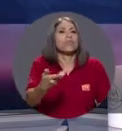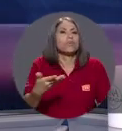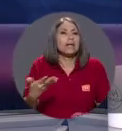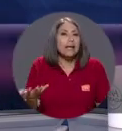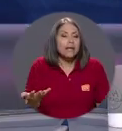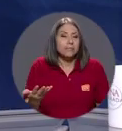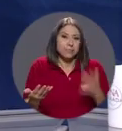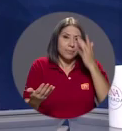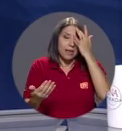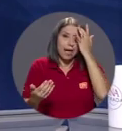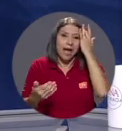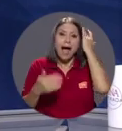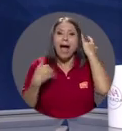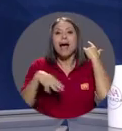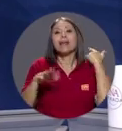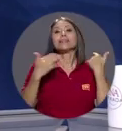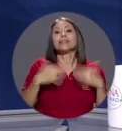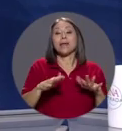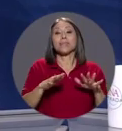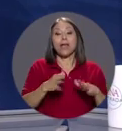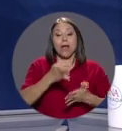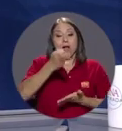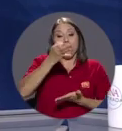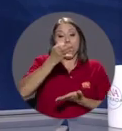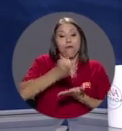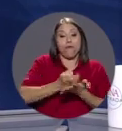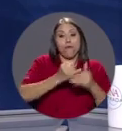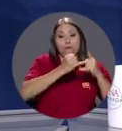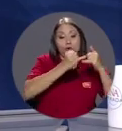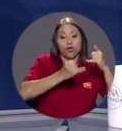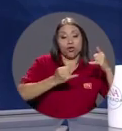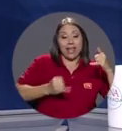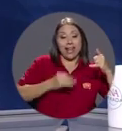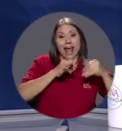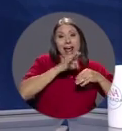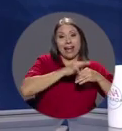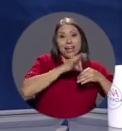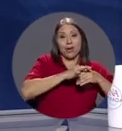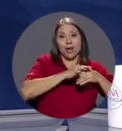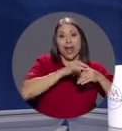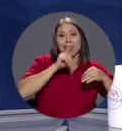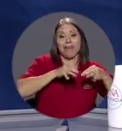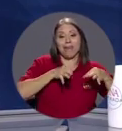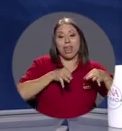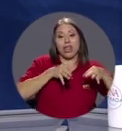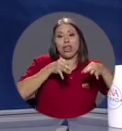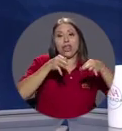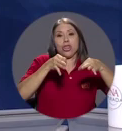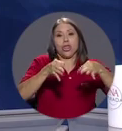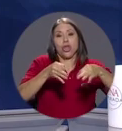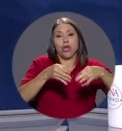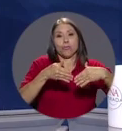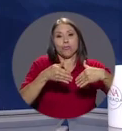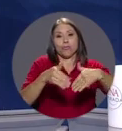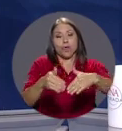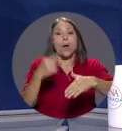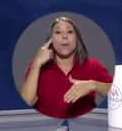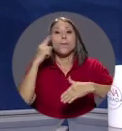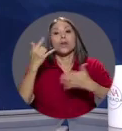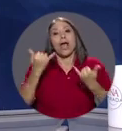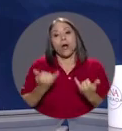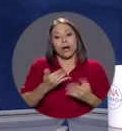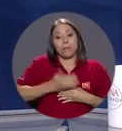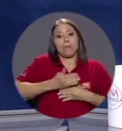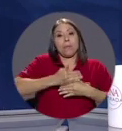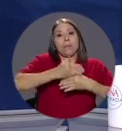una movilización de la frontera agrícola por parte del desarrollo inmobiliario. Y esto en alguna medida se ha pensado de que es que